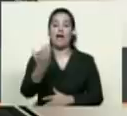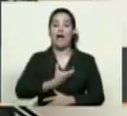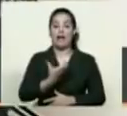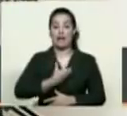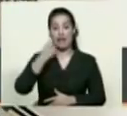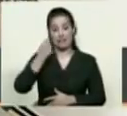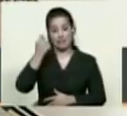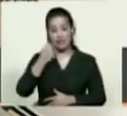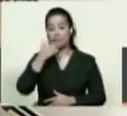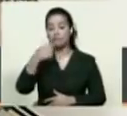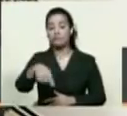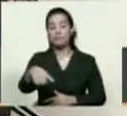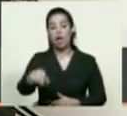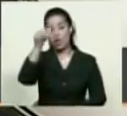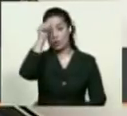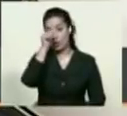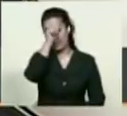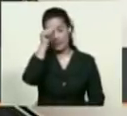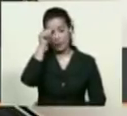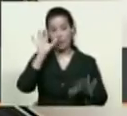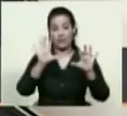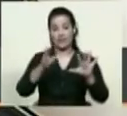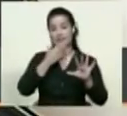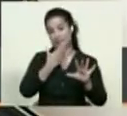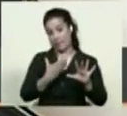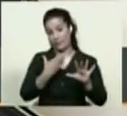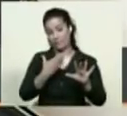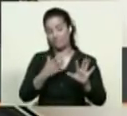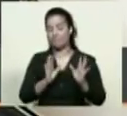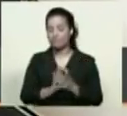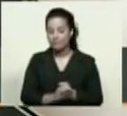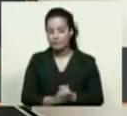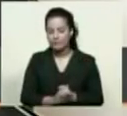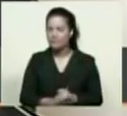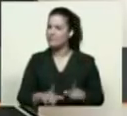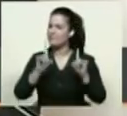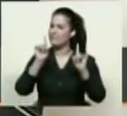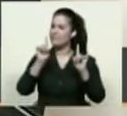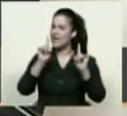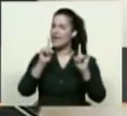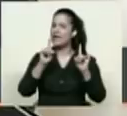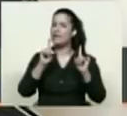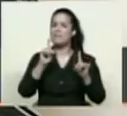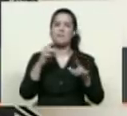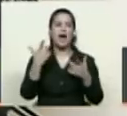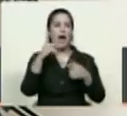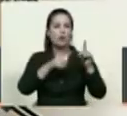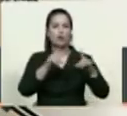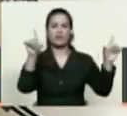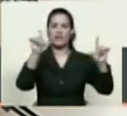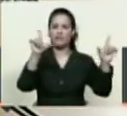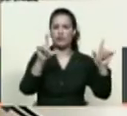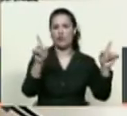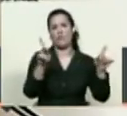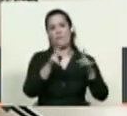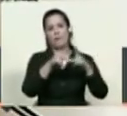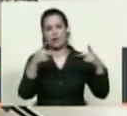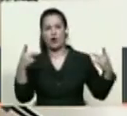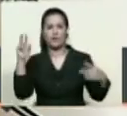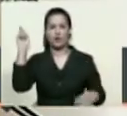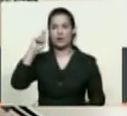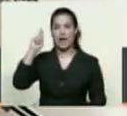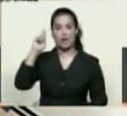próximo domingo 10 de diciembre, y hay algo que soslayan muchas veces los medios de comunicación, sobre todo